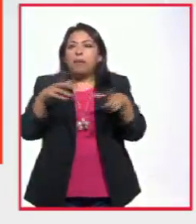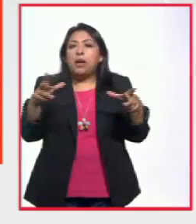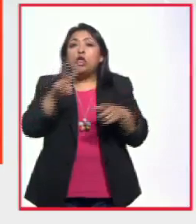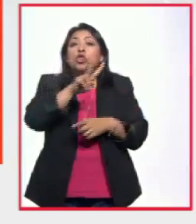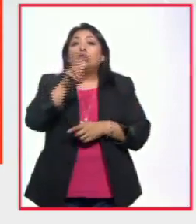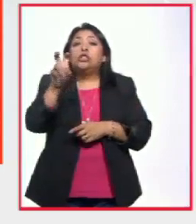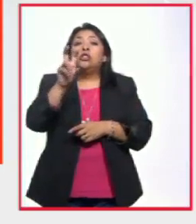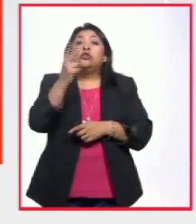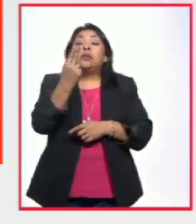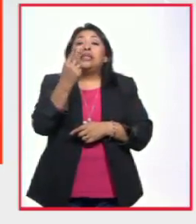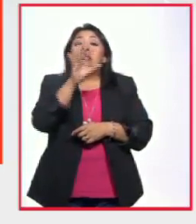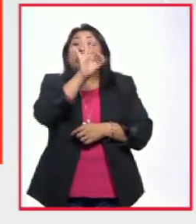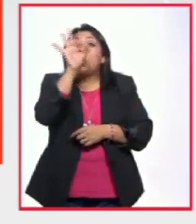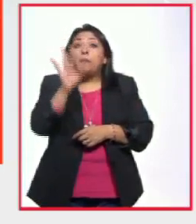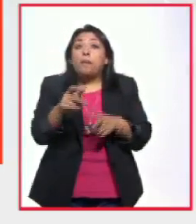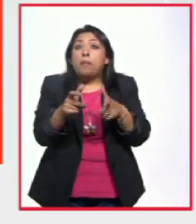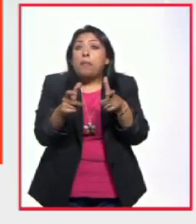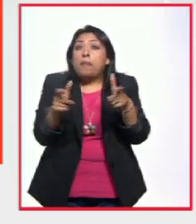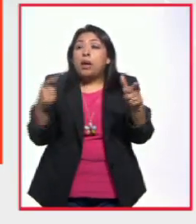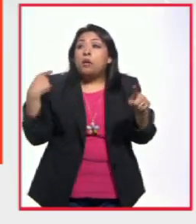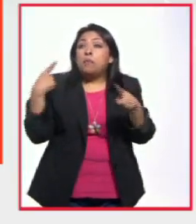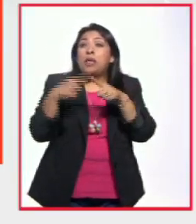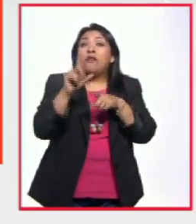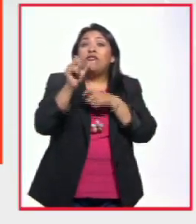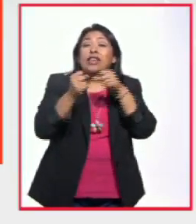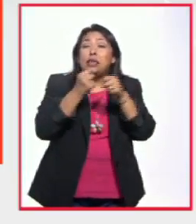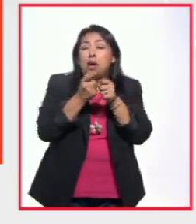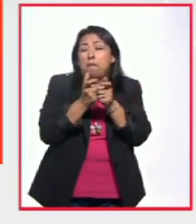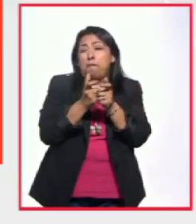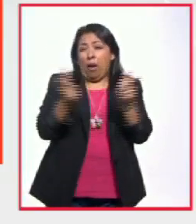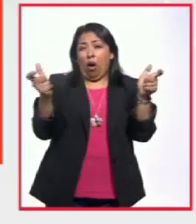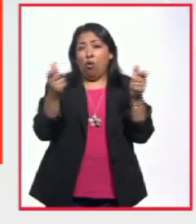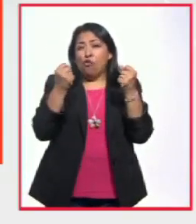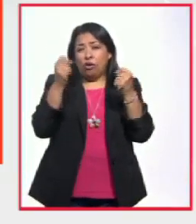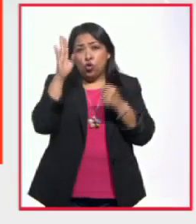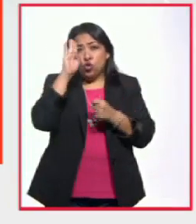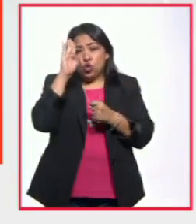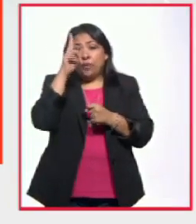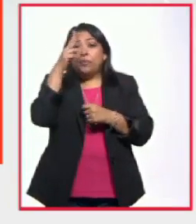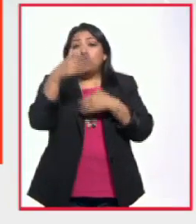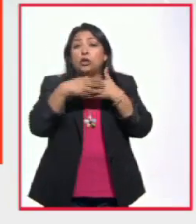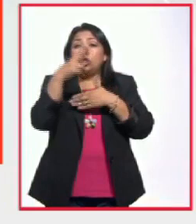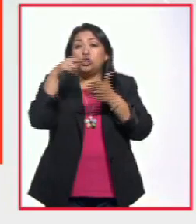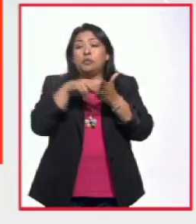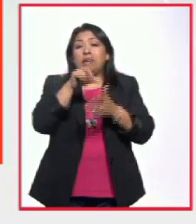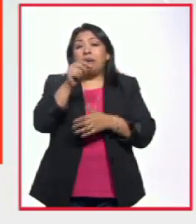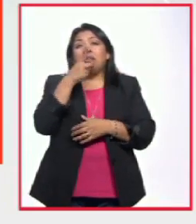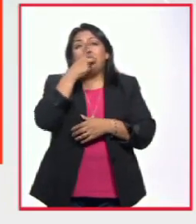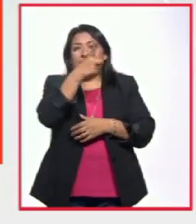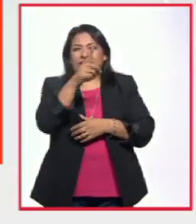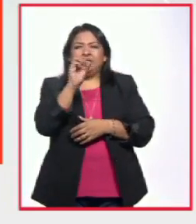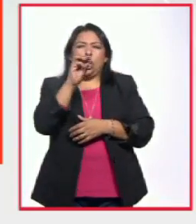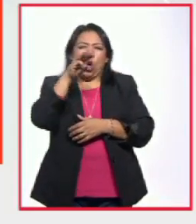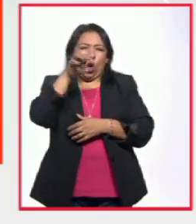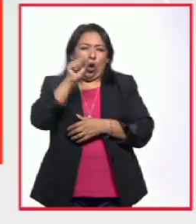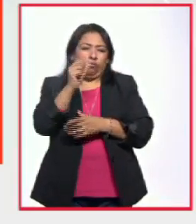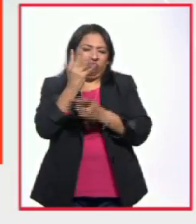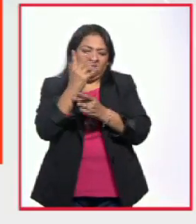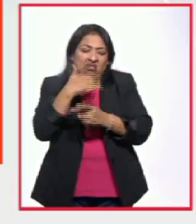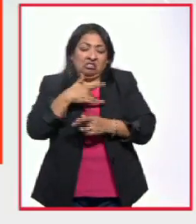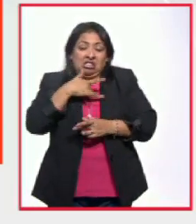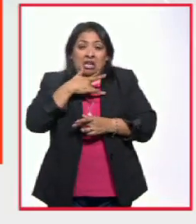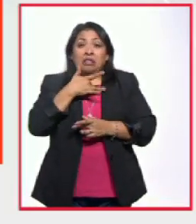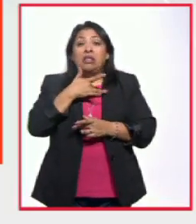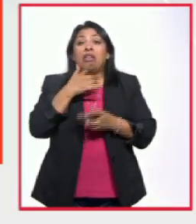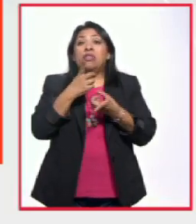un 225% en los últimos 20 años. Para 2020, pronostica la Organización Mundial de la Salud,